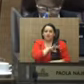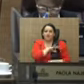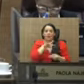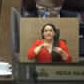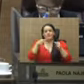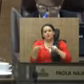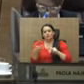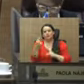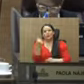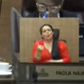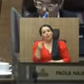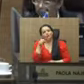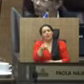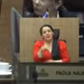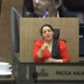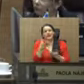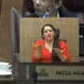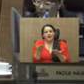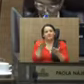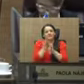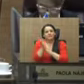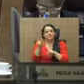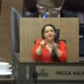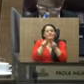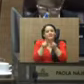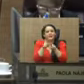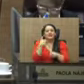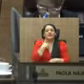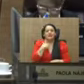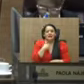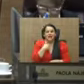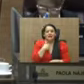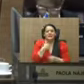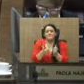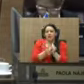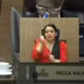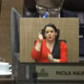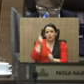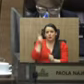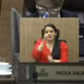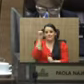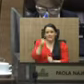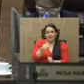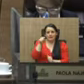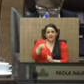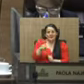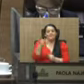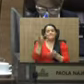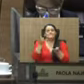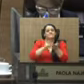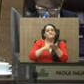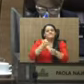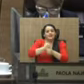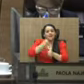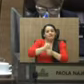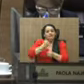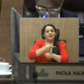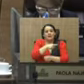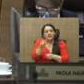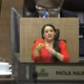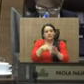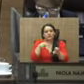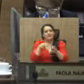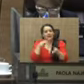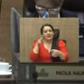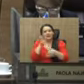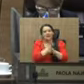difícil. Contar con mayor tasa de empleabilidad de los egresados por carrera. Contar con mayor cantidad de